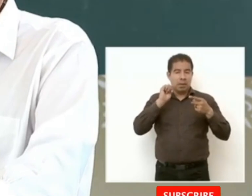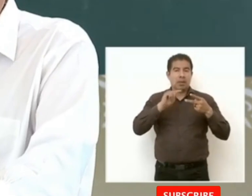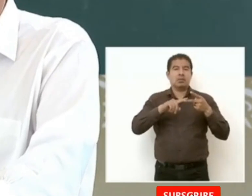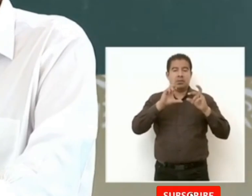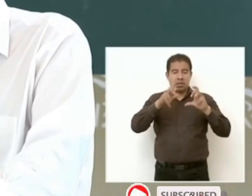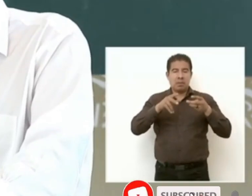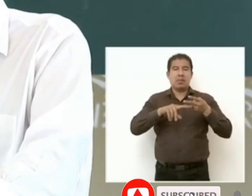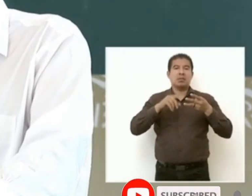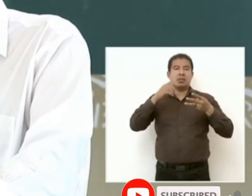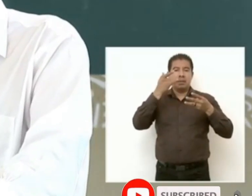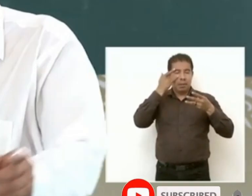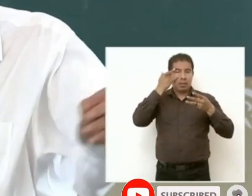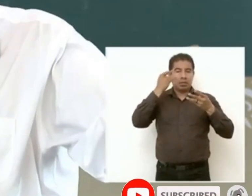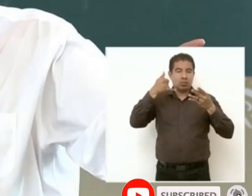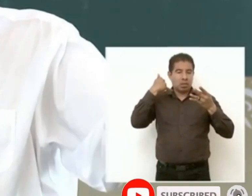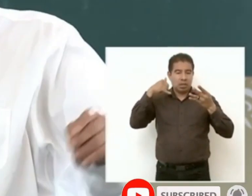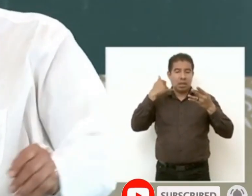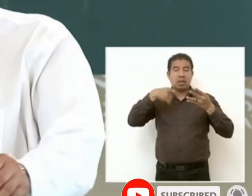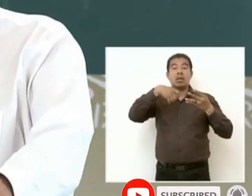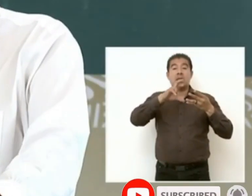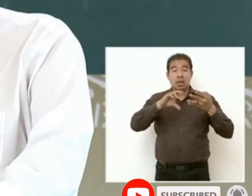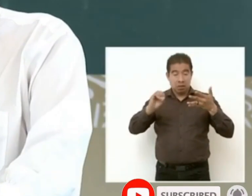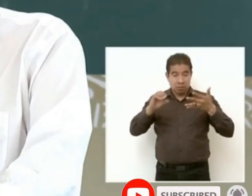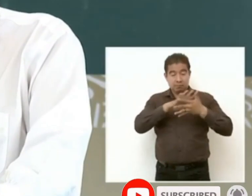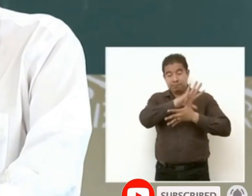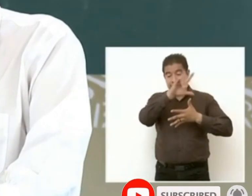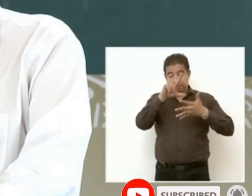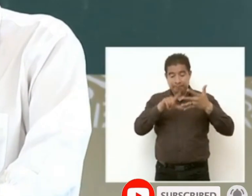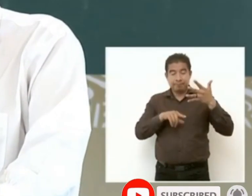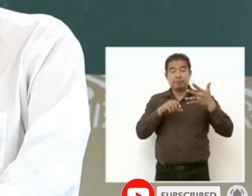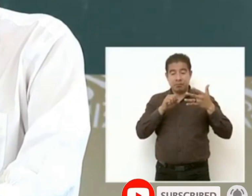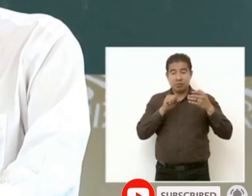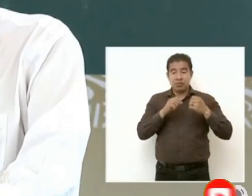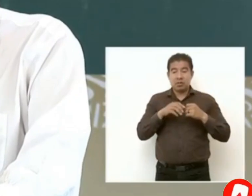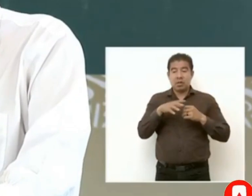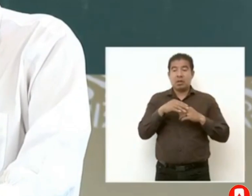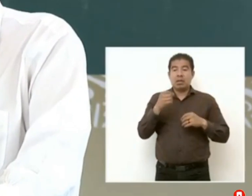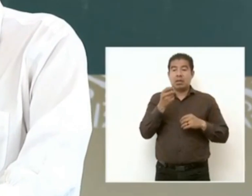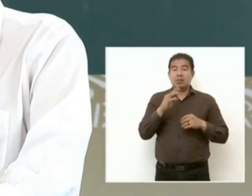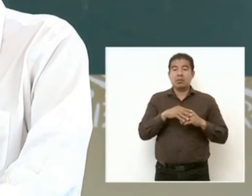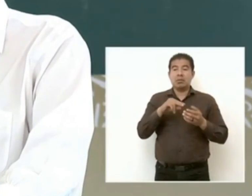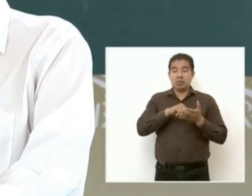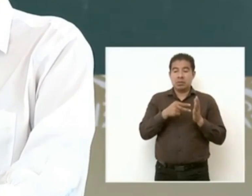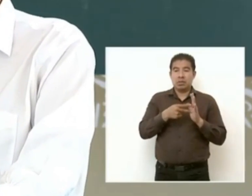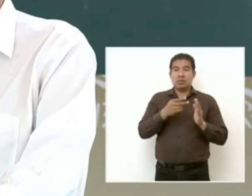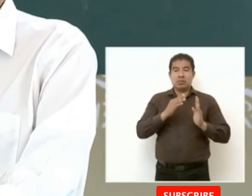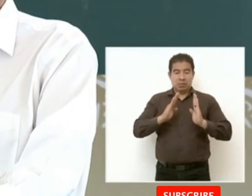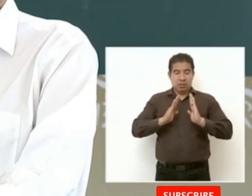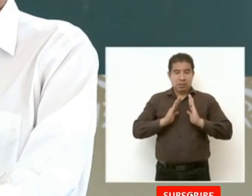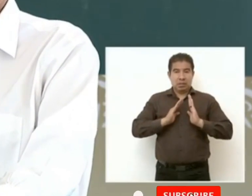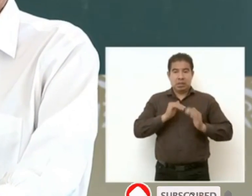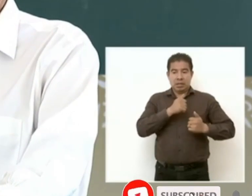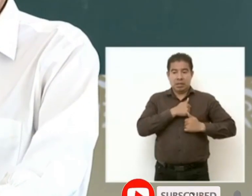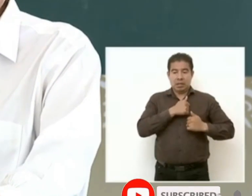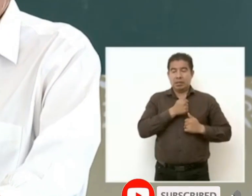Yucatán, Quintana Roo. Ahí también nos están ayudando los ingenieros militares. Y también les digo